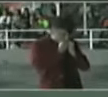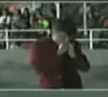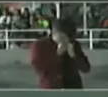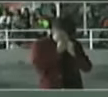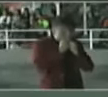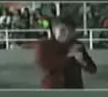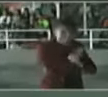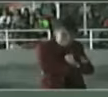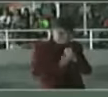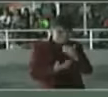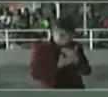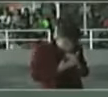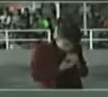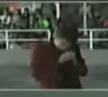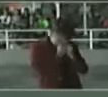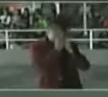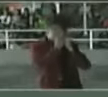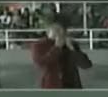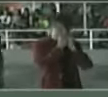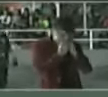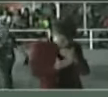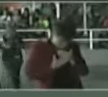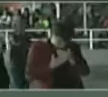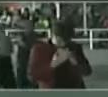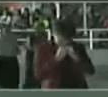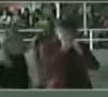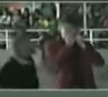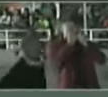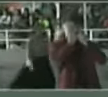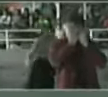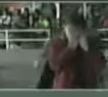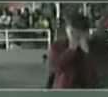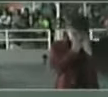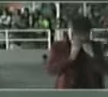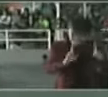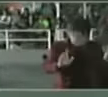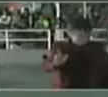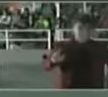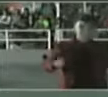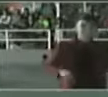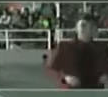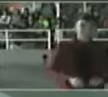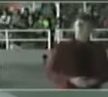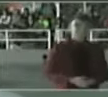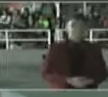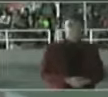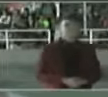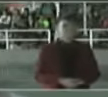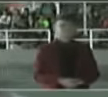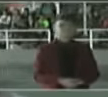me pidan que me calle, no me pidan que me calle.